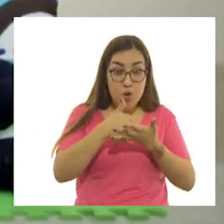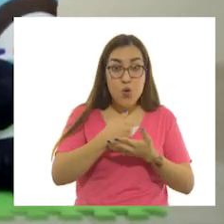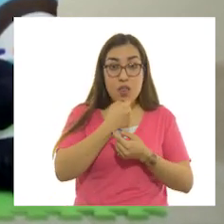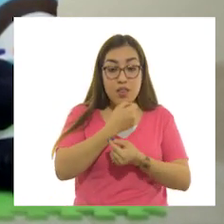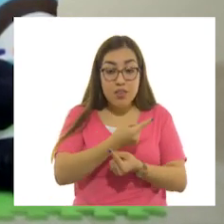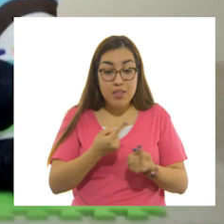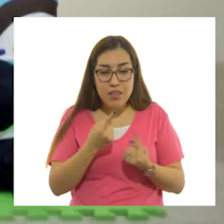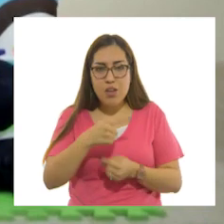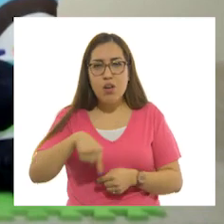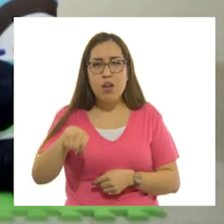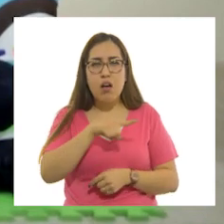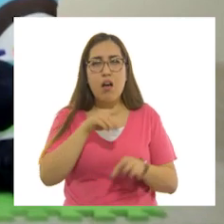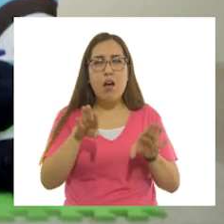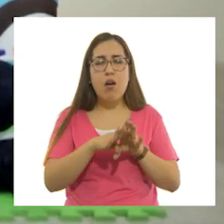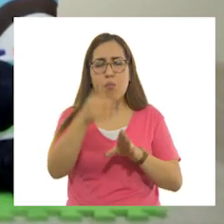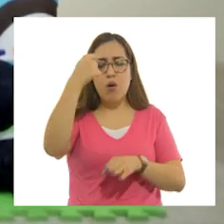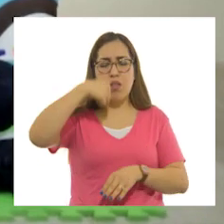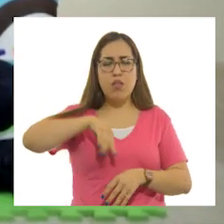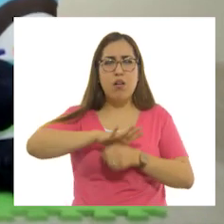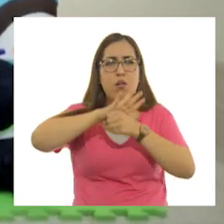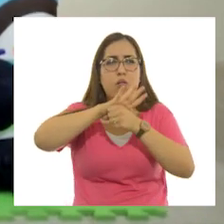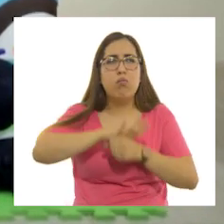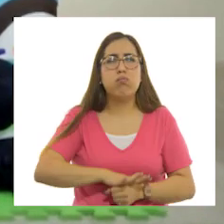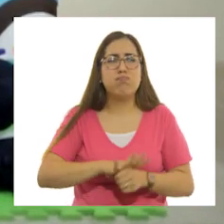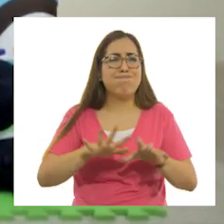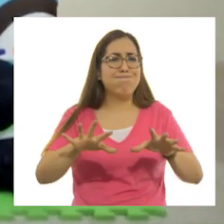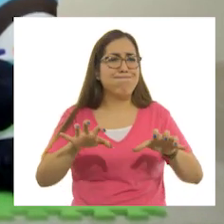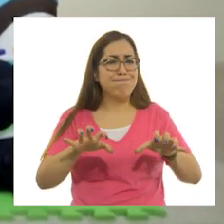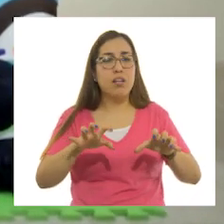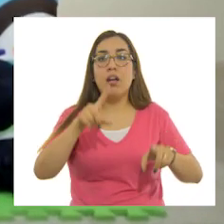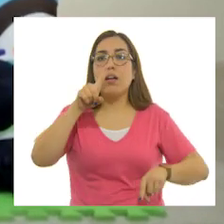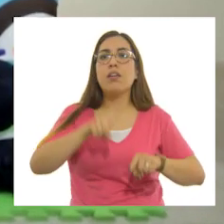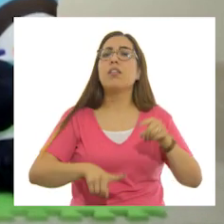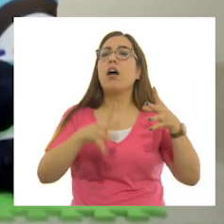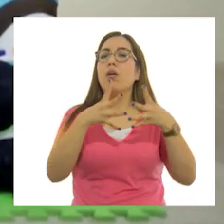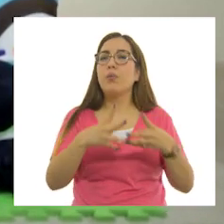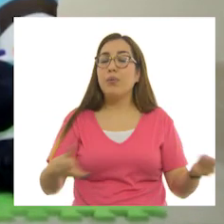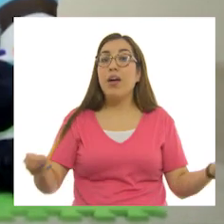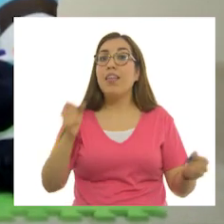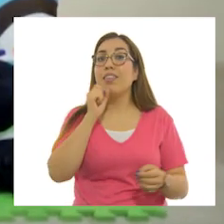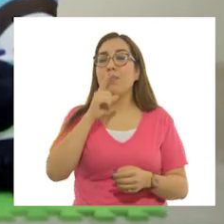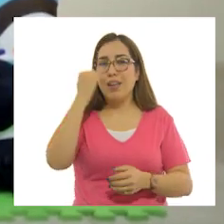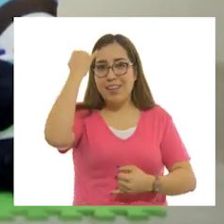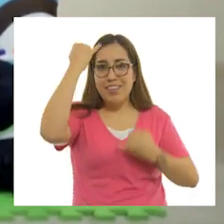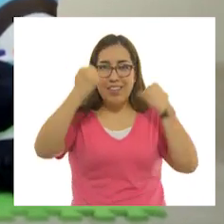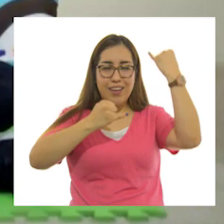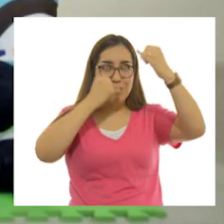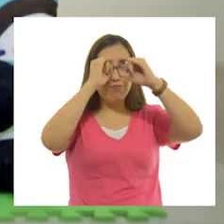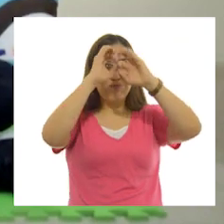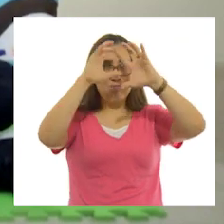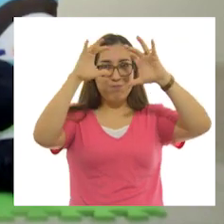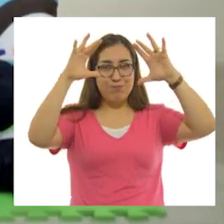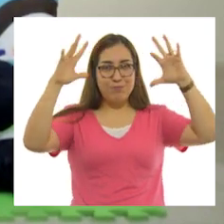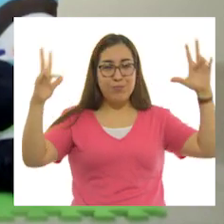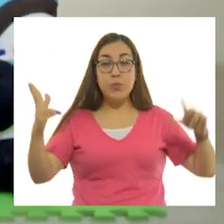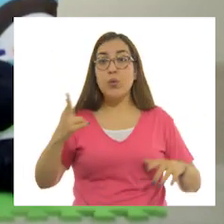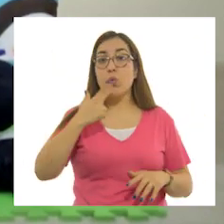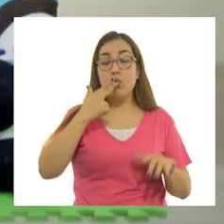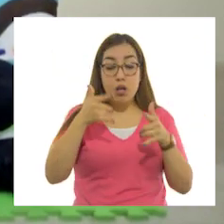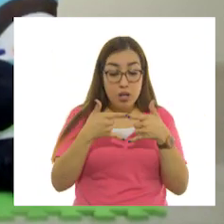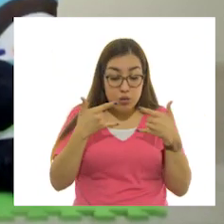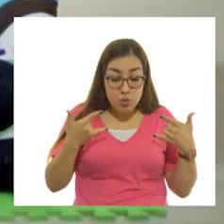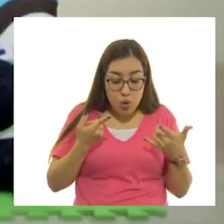liberar tensiones ya viajar a mundos fantásticos a través de los cuentos nosotros despertamos